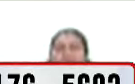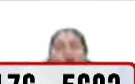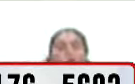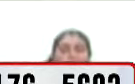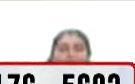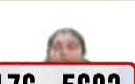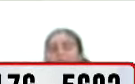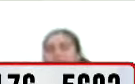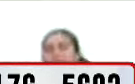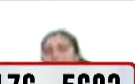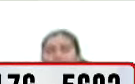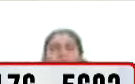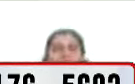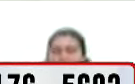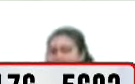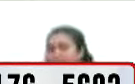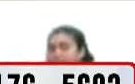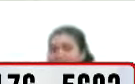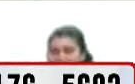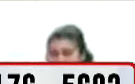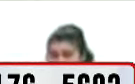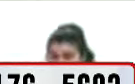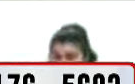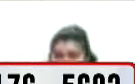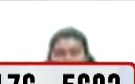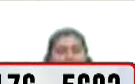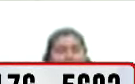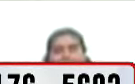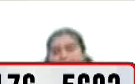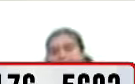hambre a los enfermos es injusta porque implica un trato desigual ante la ley.